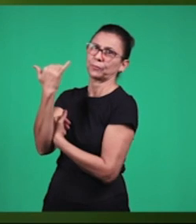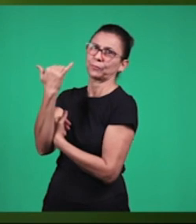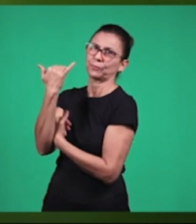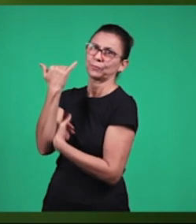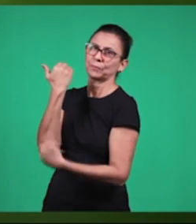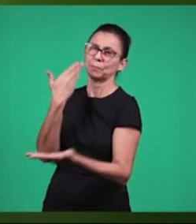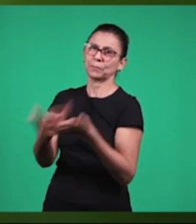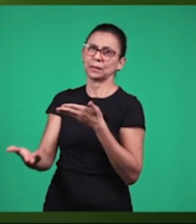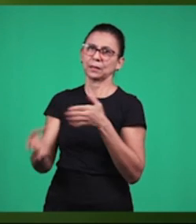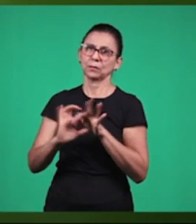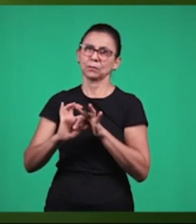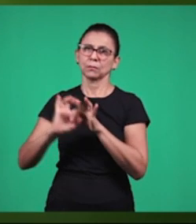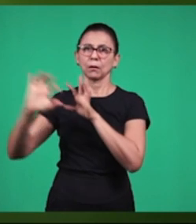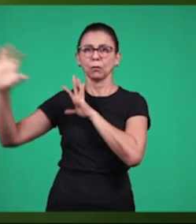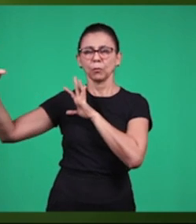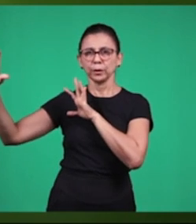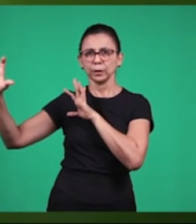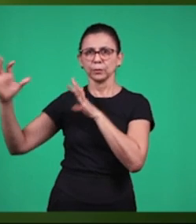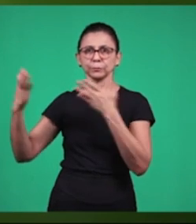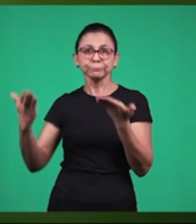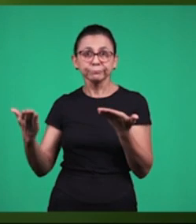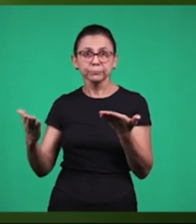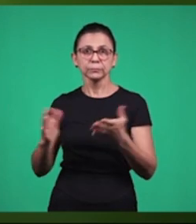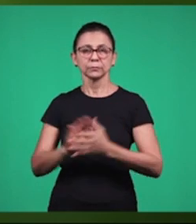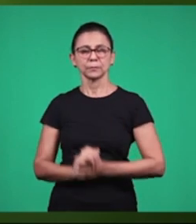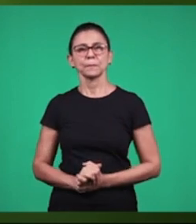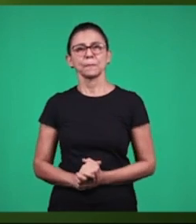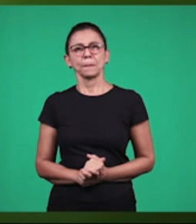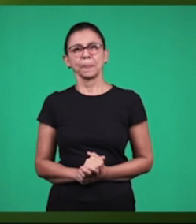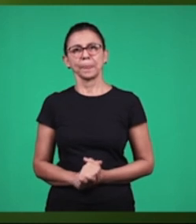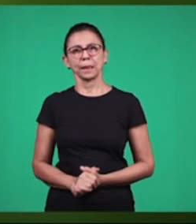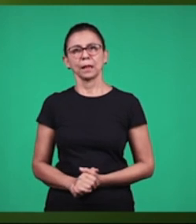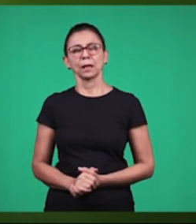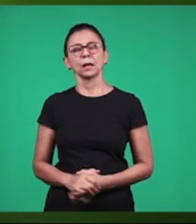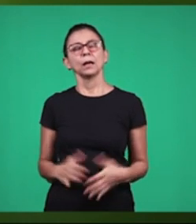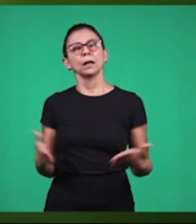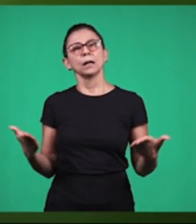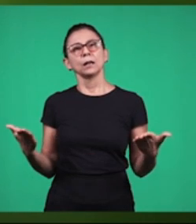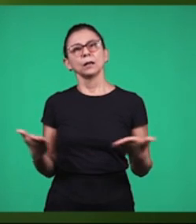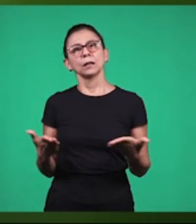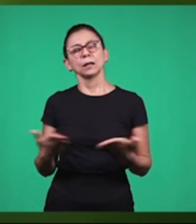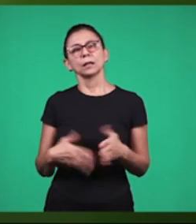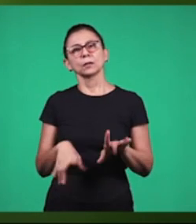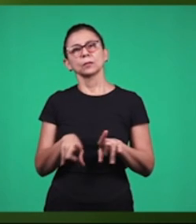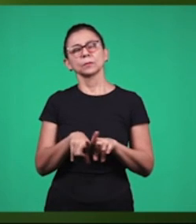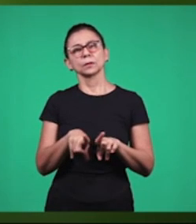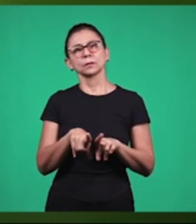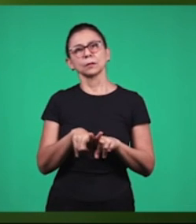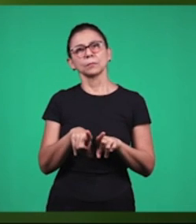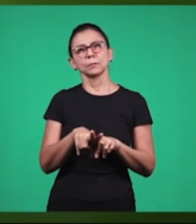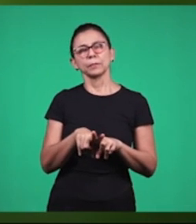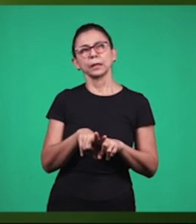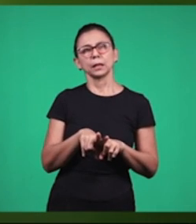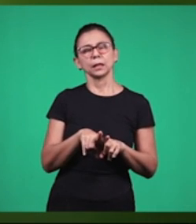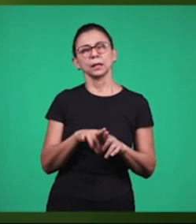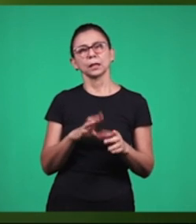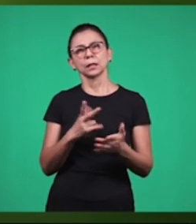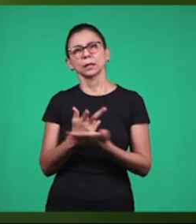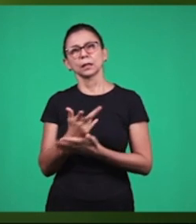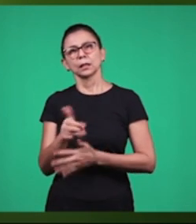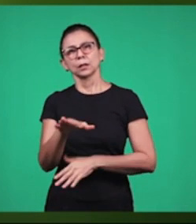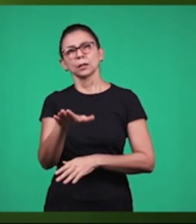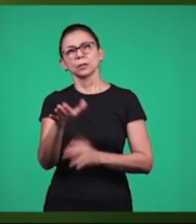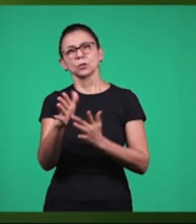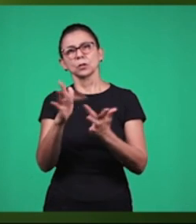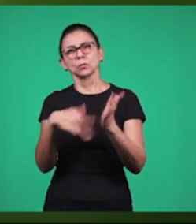su relación con Dios. Ahí usted pregunta, sí. ¿Y vuelve cuándo? Volvió cuando Jesús, él se